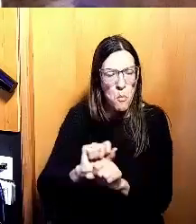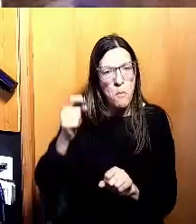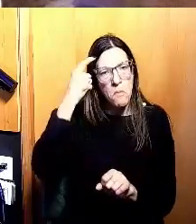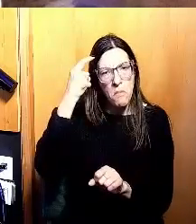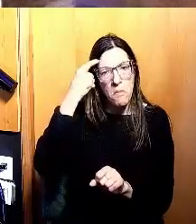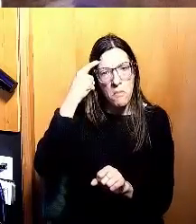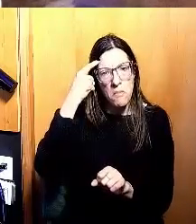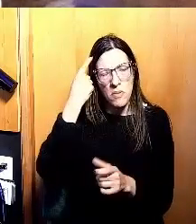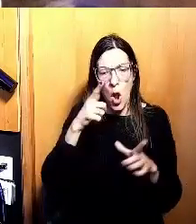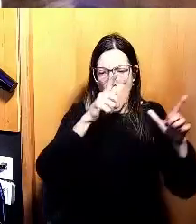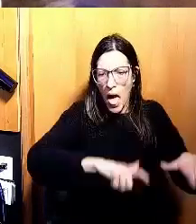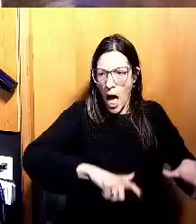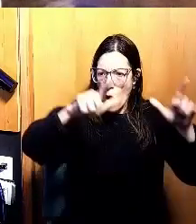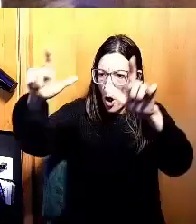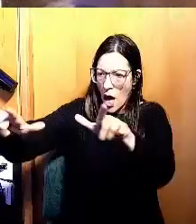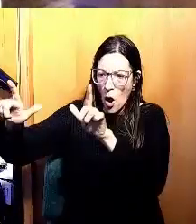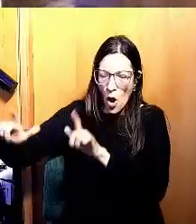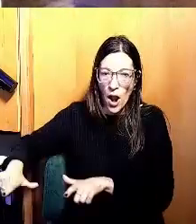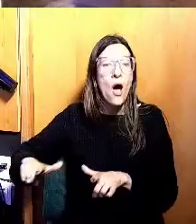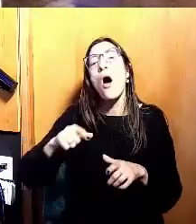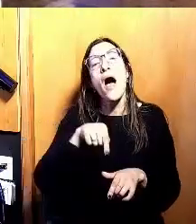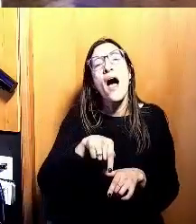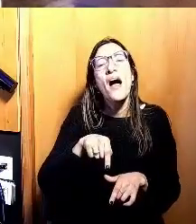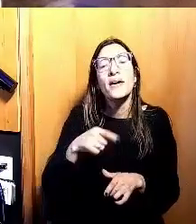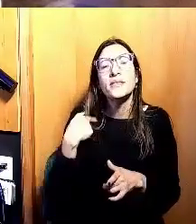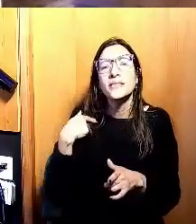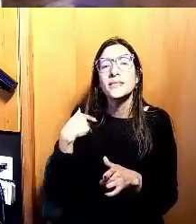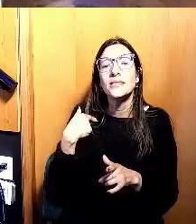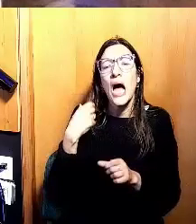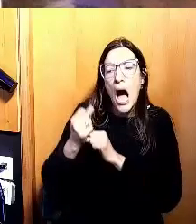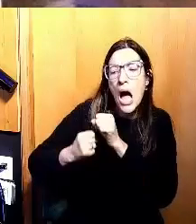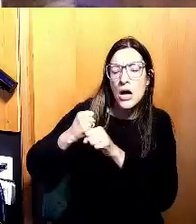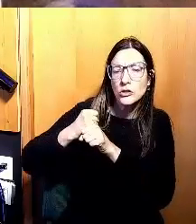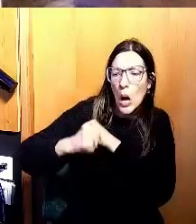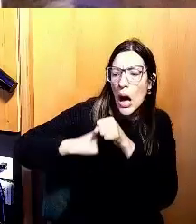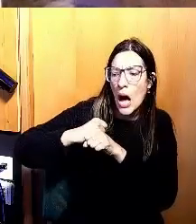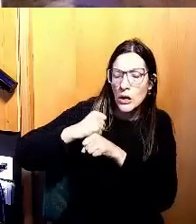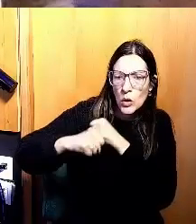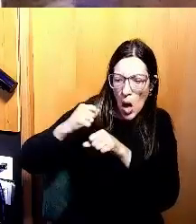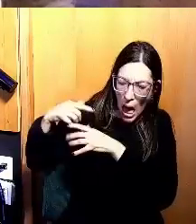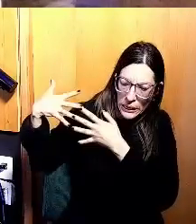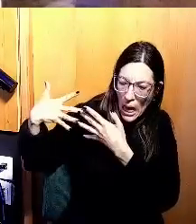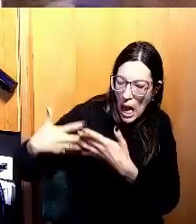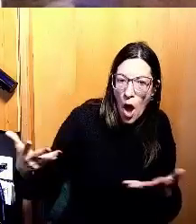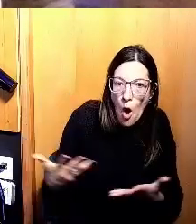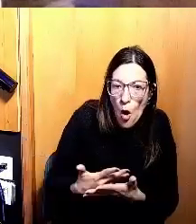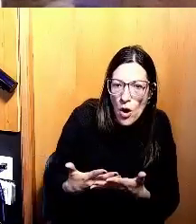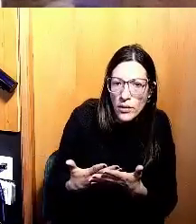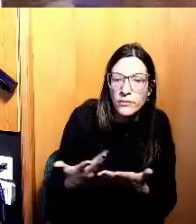en esos 3 lagos desde el 16, 17 hasta ahora? Y a ver cuál es la incidencia que va a tener